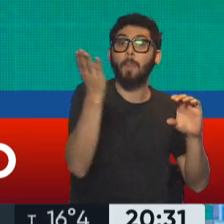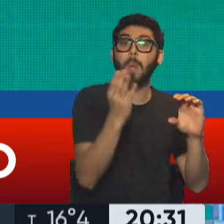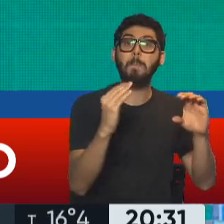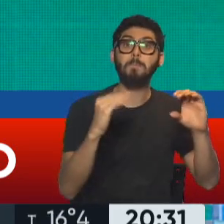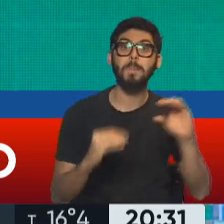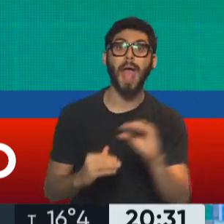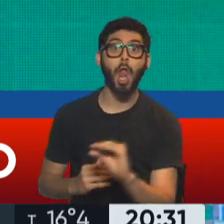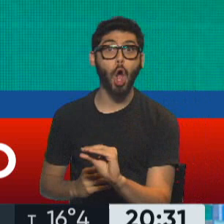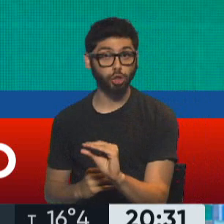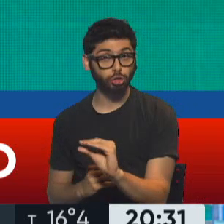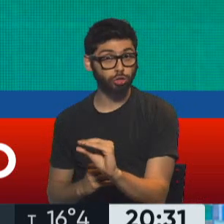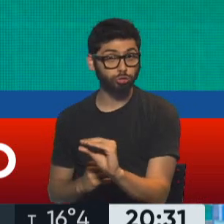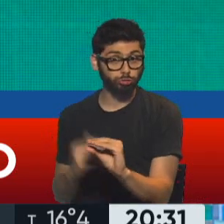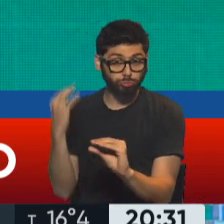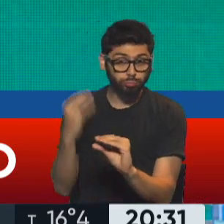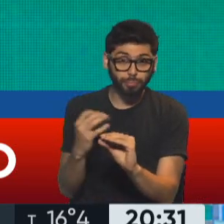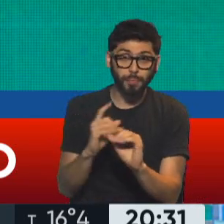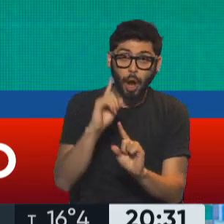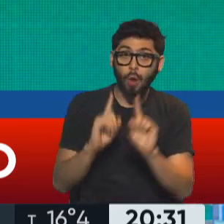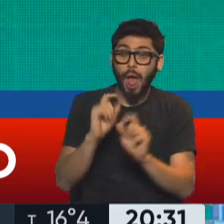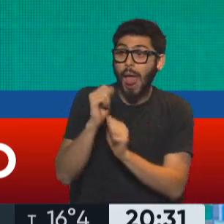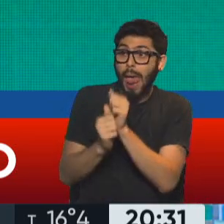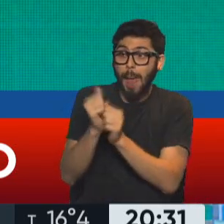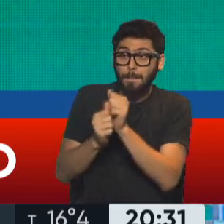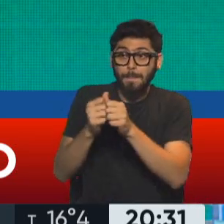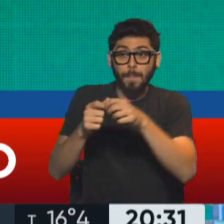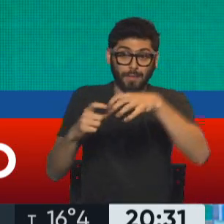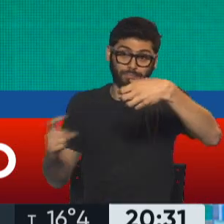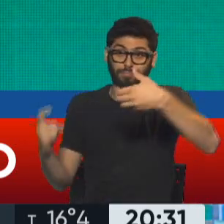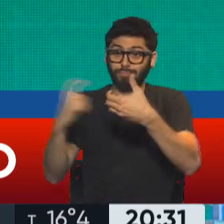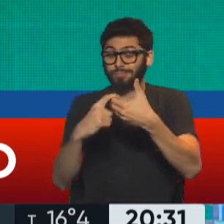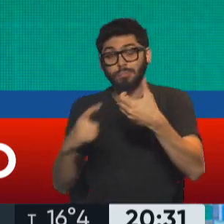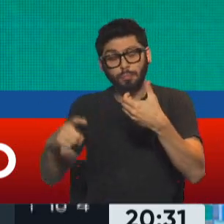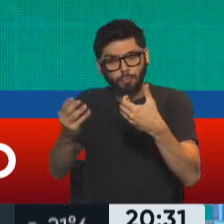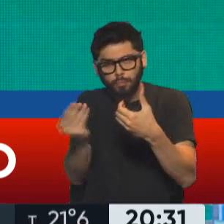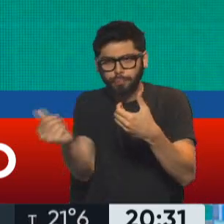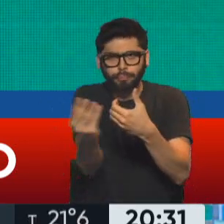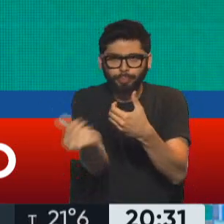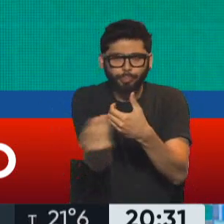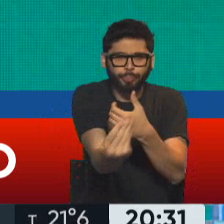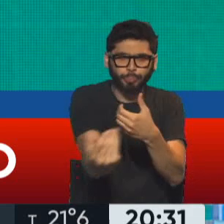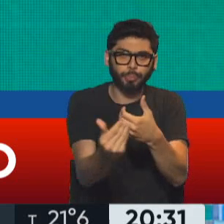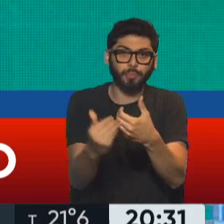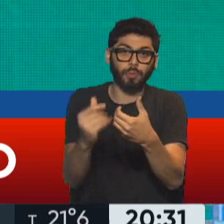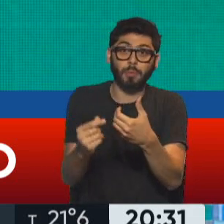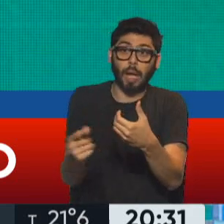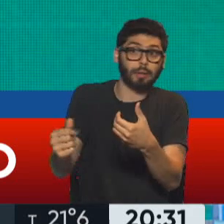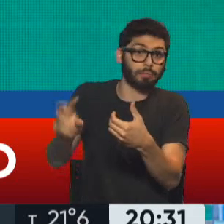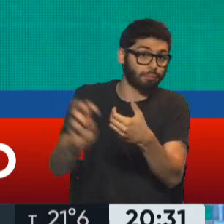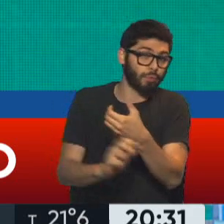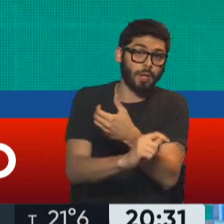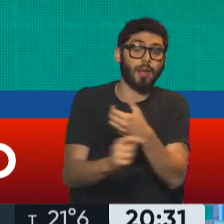el patrimonio del Banco Central. Desaparecieron empresas que tenía bajo su órbita también el Banco Central, además de hacerse de su fondo. Bueno, esta vez lo